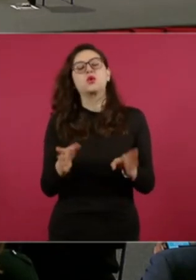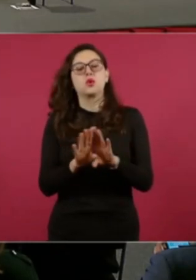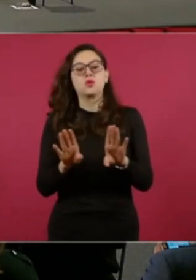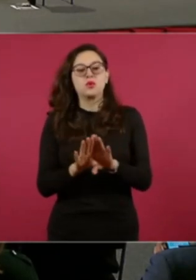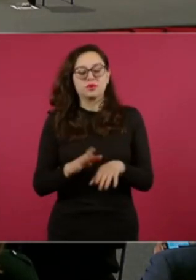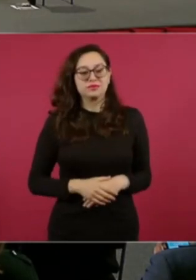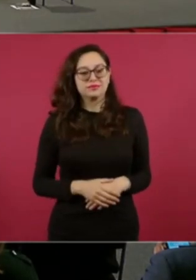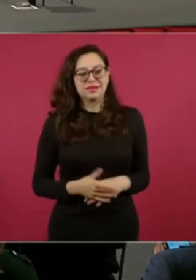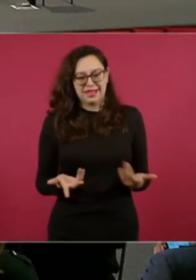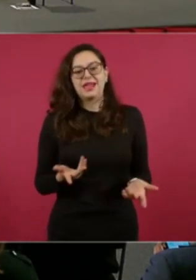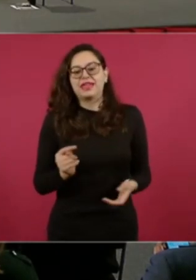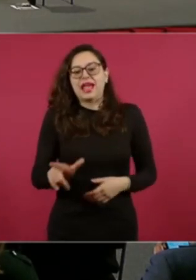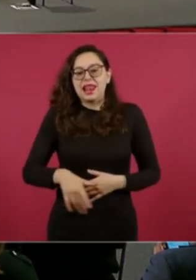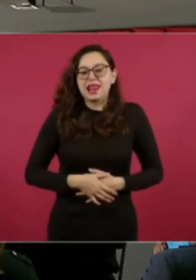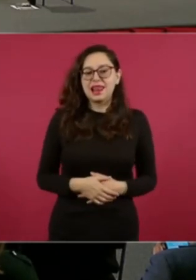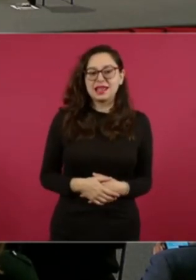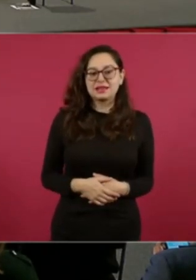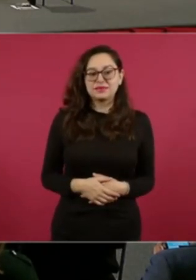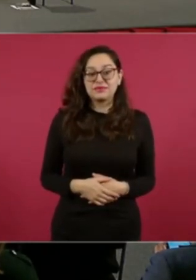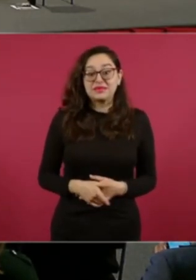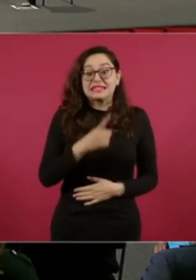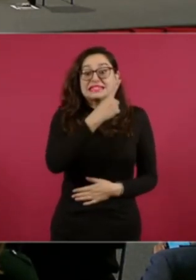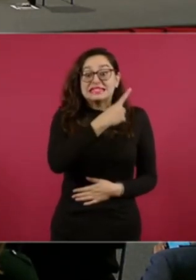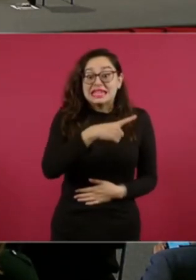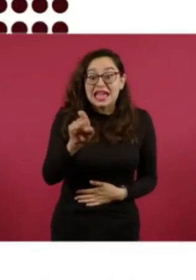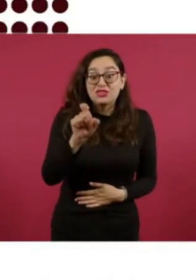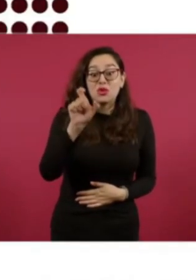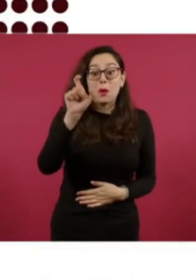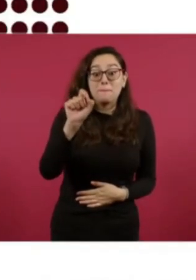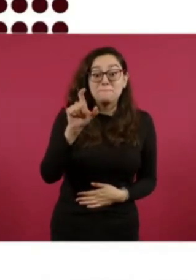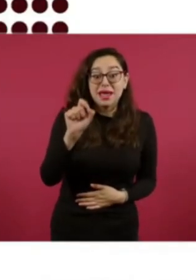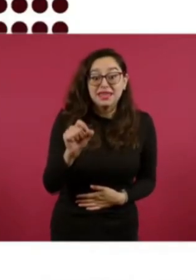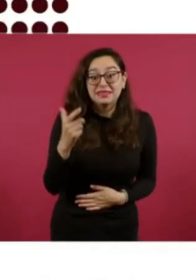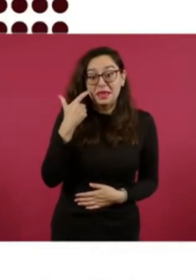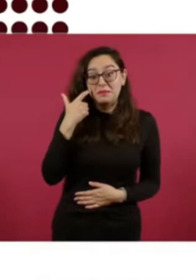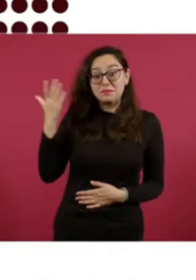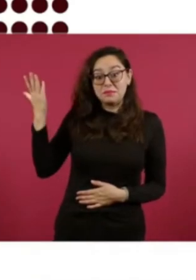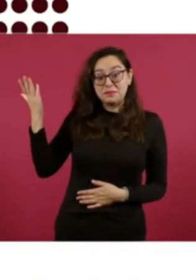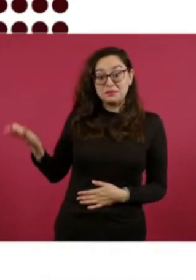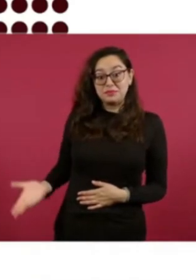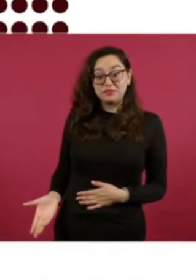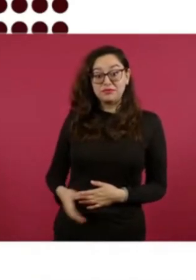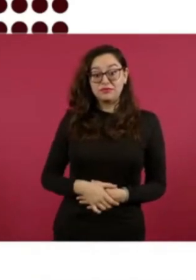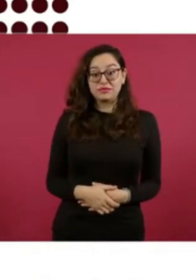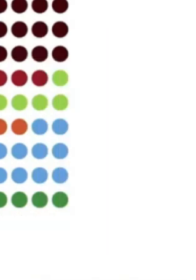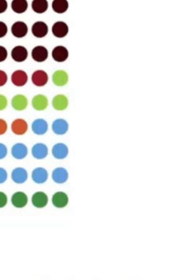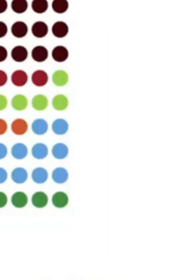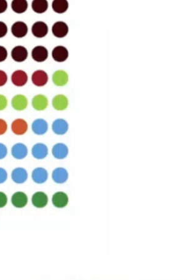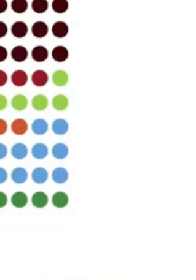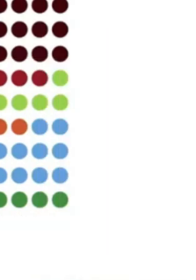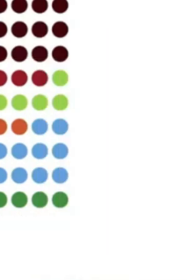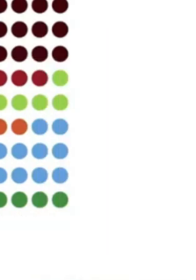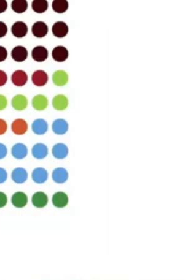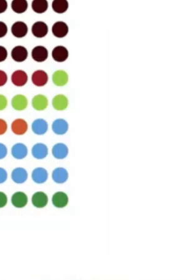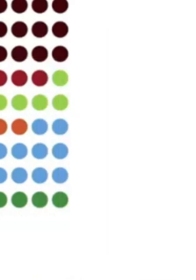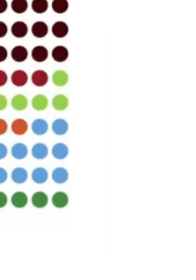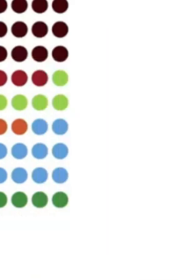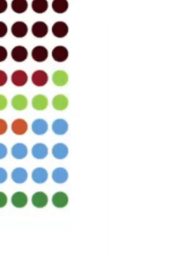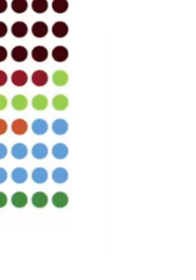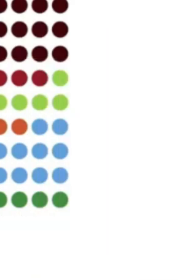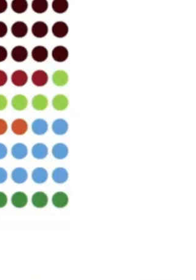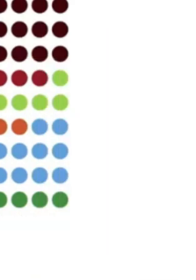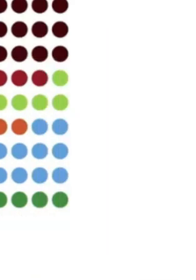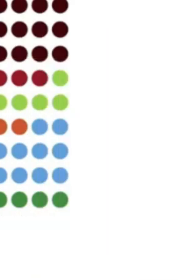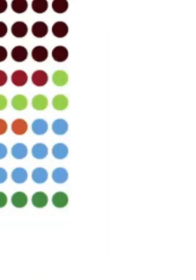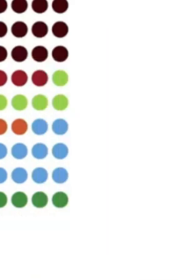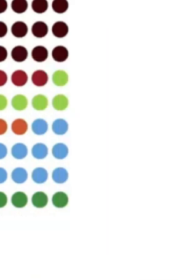¿Qué tal? En ese momento, 120 escaños del Senado eran ocupados por el PRIAN, quienes votaron por la reforma de Ernesto Zedillo, 95 del